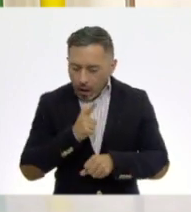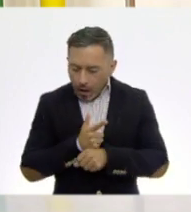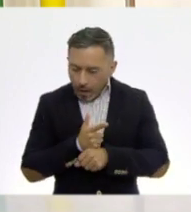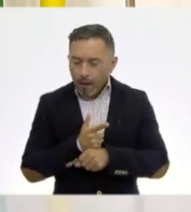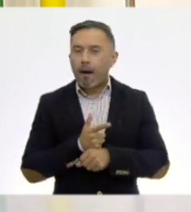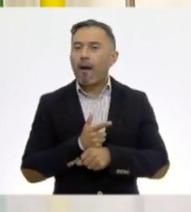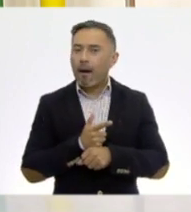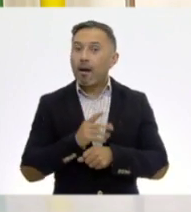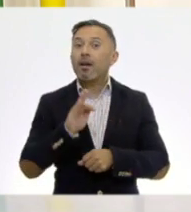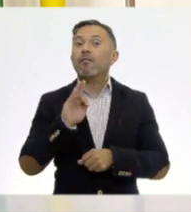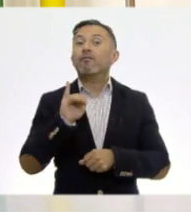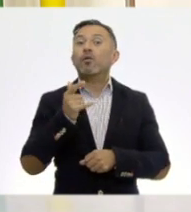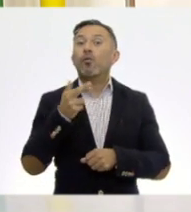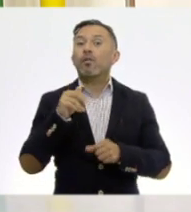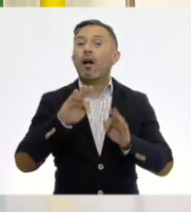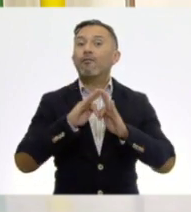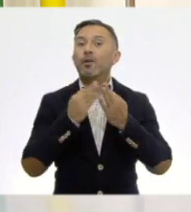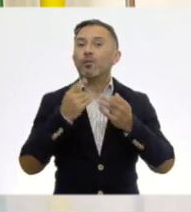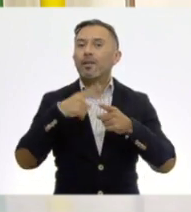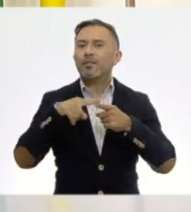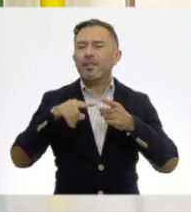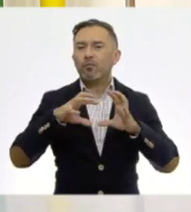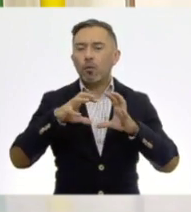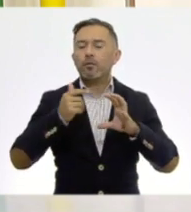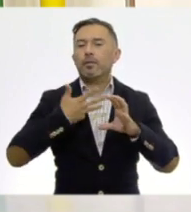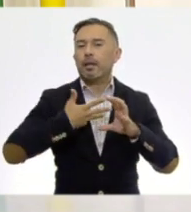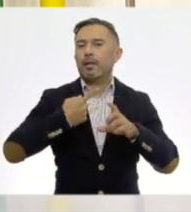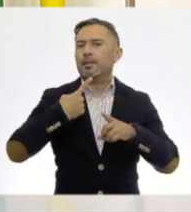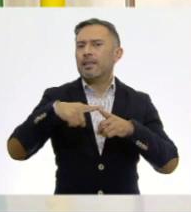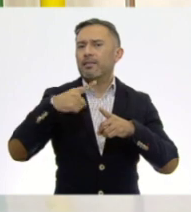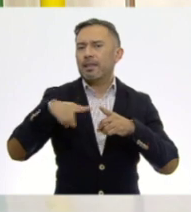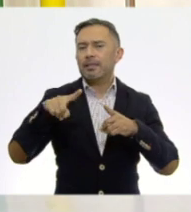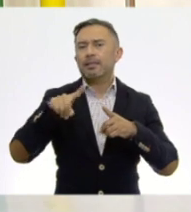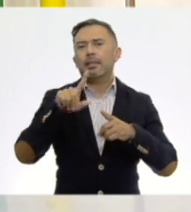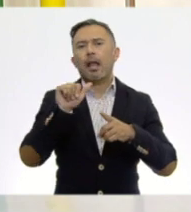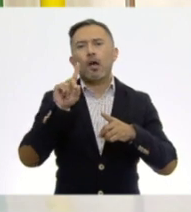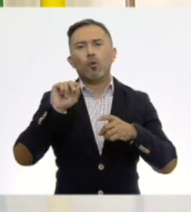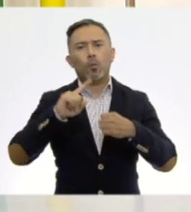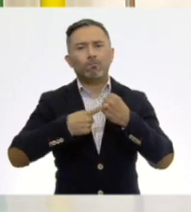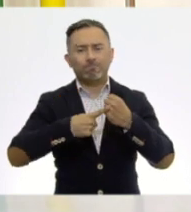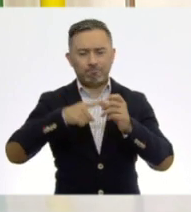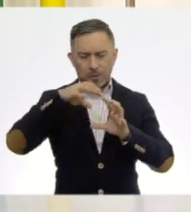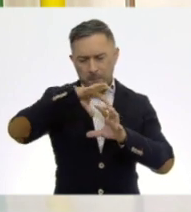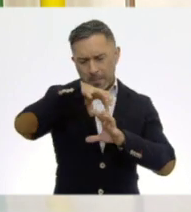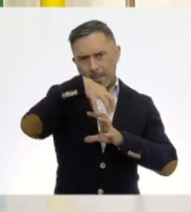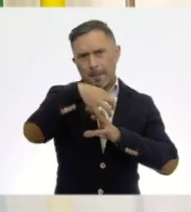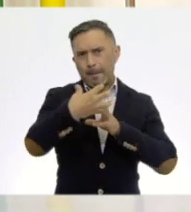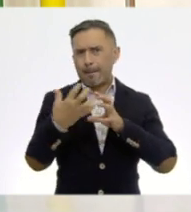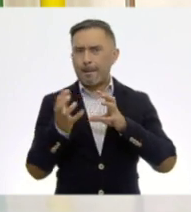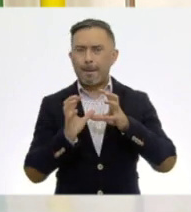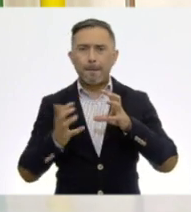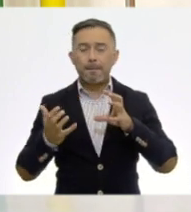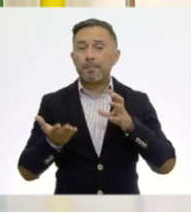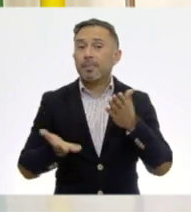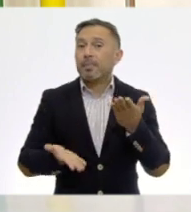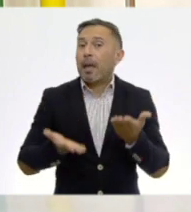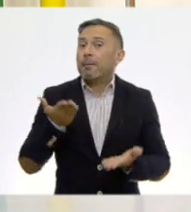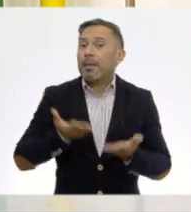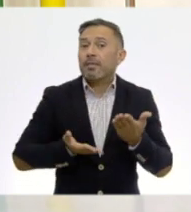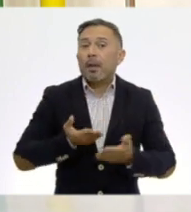figuras geométricas tienen muchas aristas o lados y dependiendo del número de lados o de aristas es